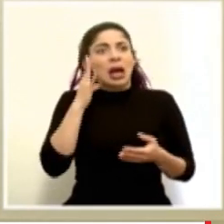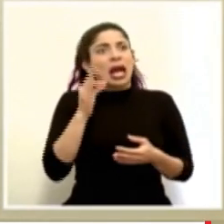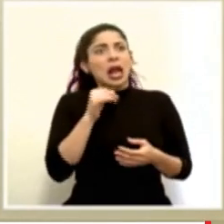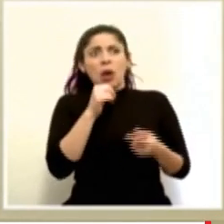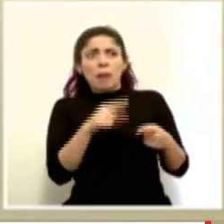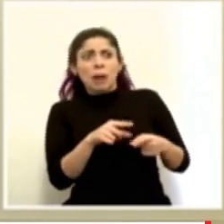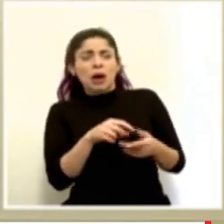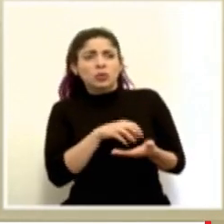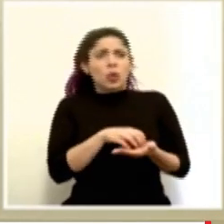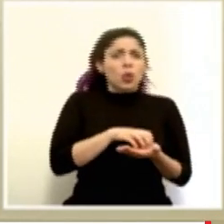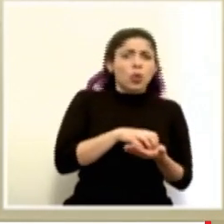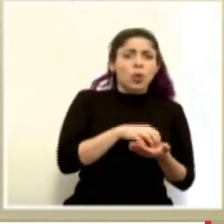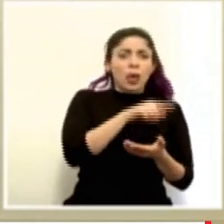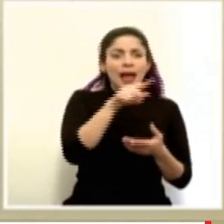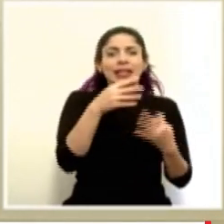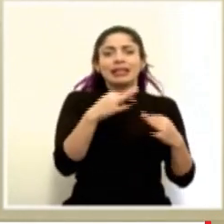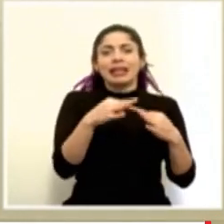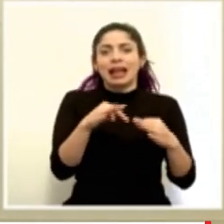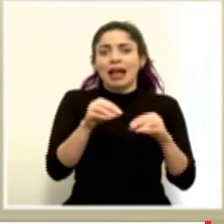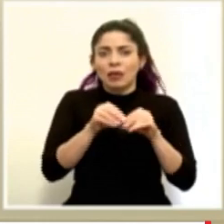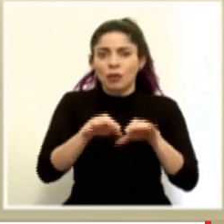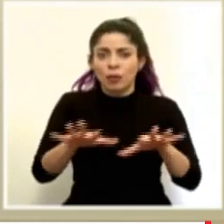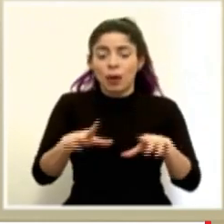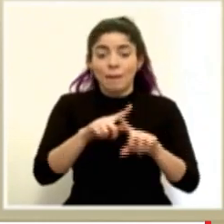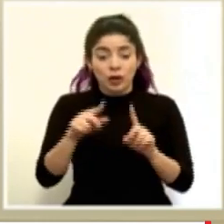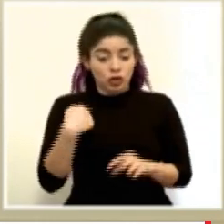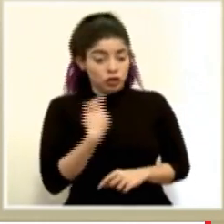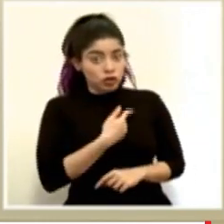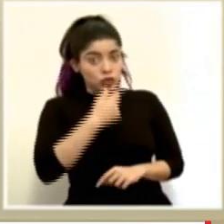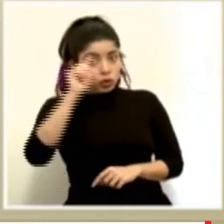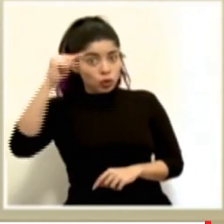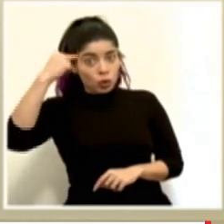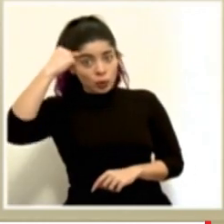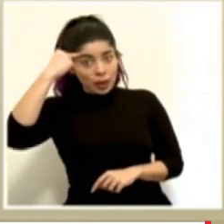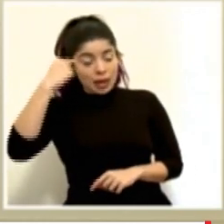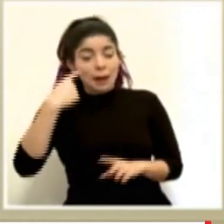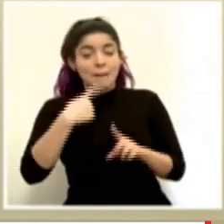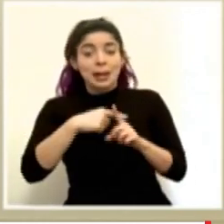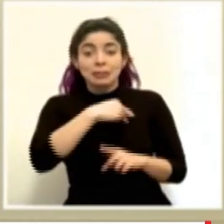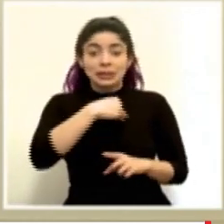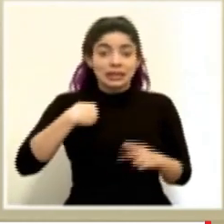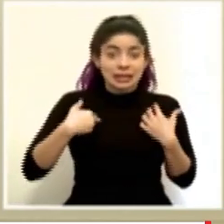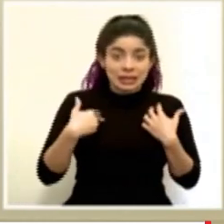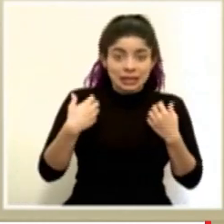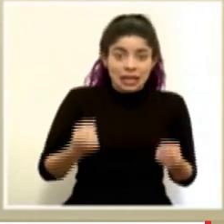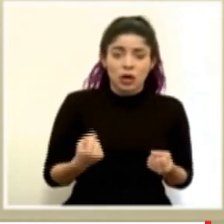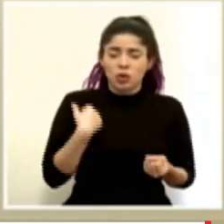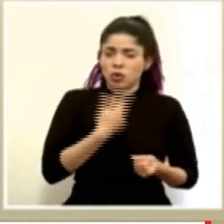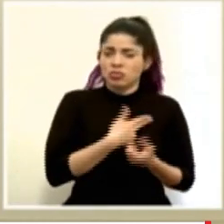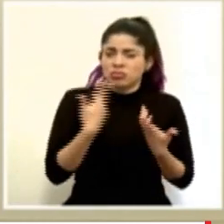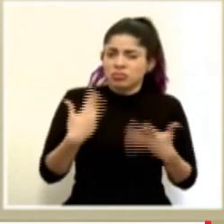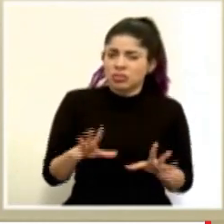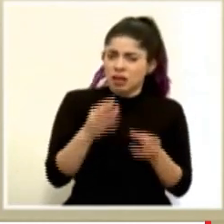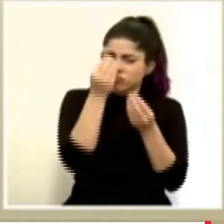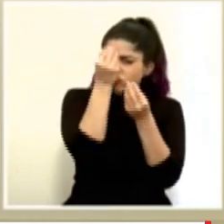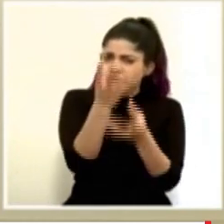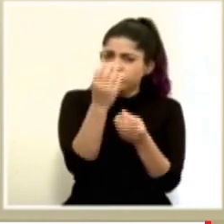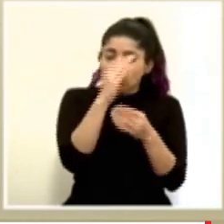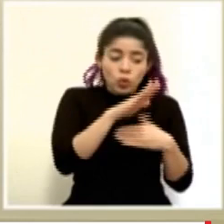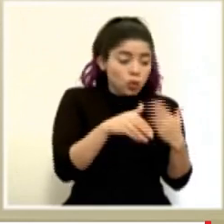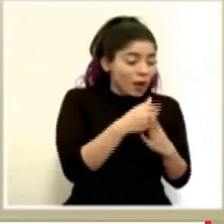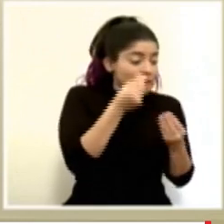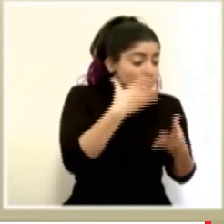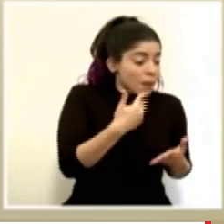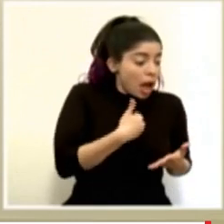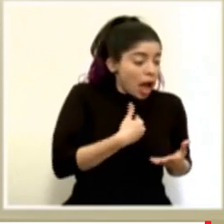mensaje, o sea, cuando nosotros desde el punto de vista de gobierno y desde el punto de vista del Ministerio de Salud hemos dado la información que está